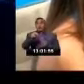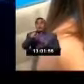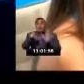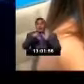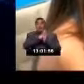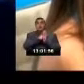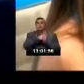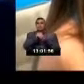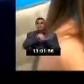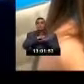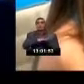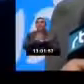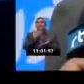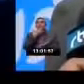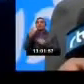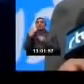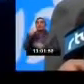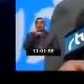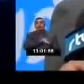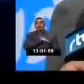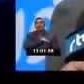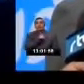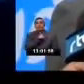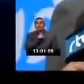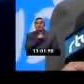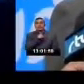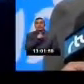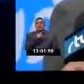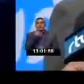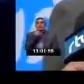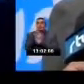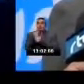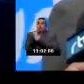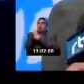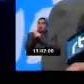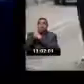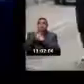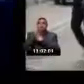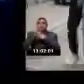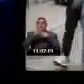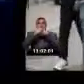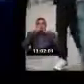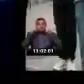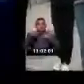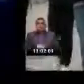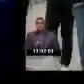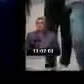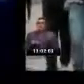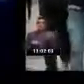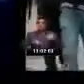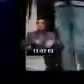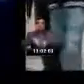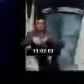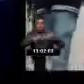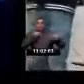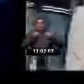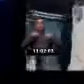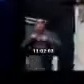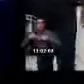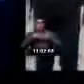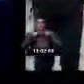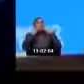se implementarán a través de los municipios. A través de ordenanza es obligatorio el uso de la mascarilla. ¿Qué sucederá con la movilidad y el control de los